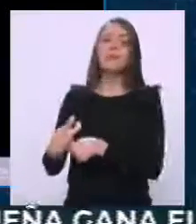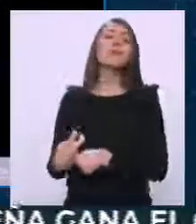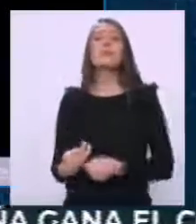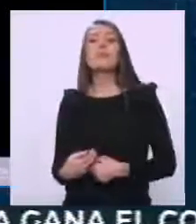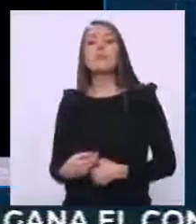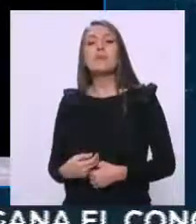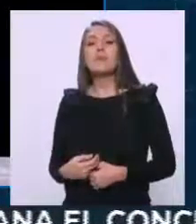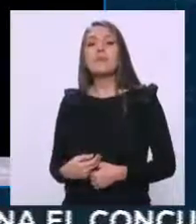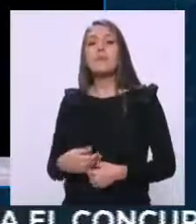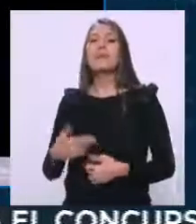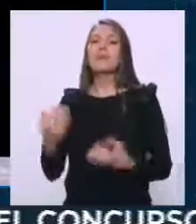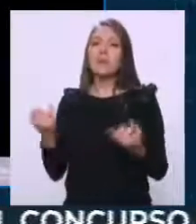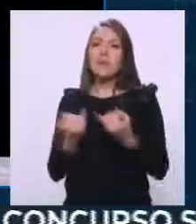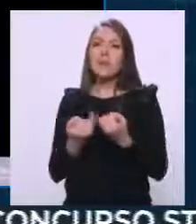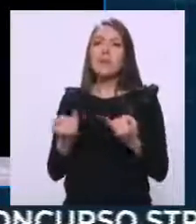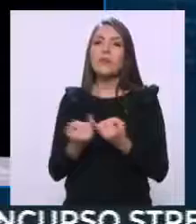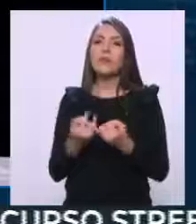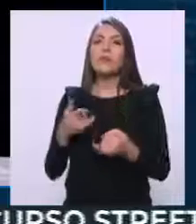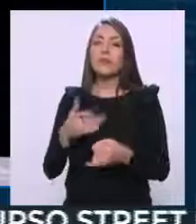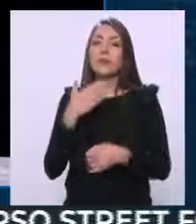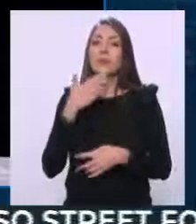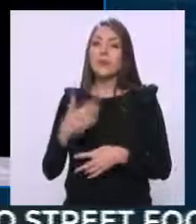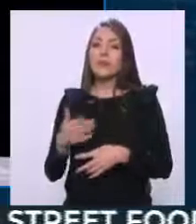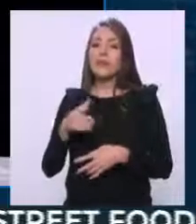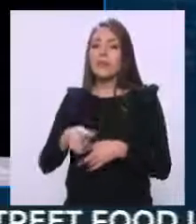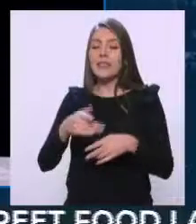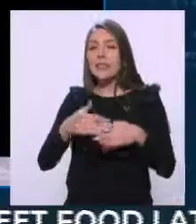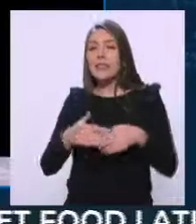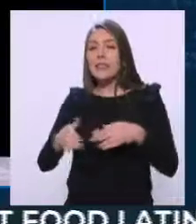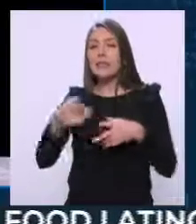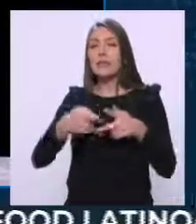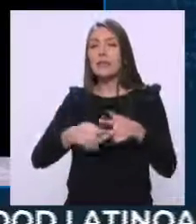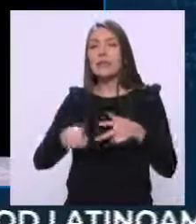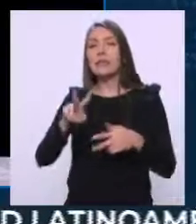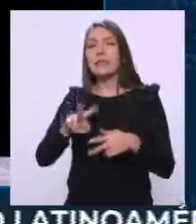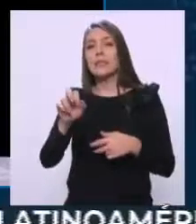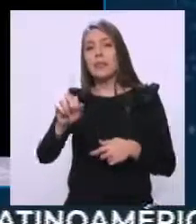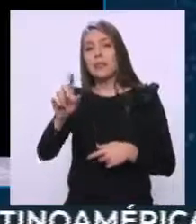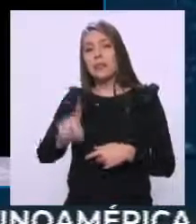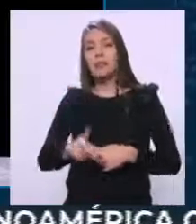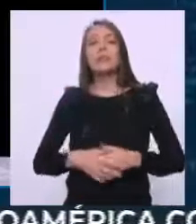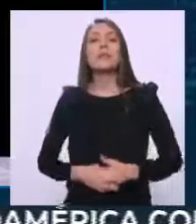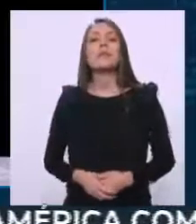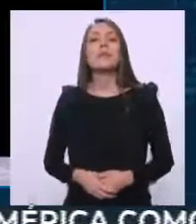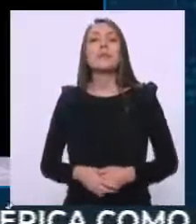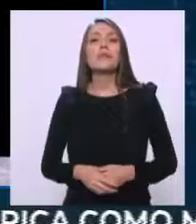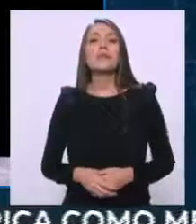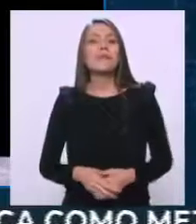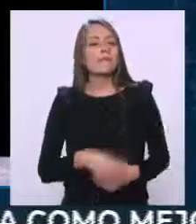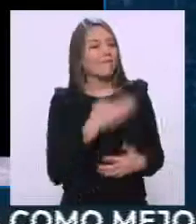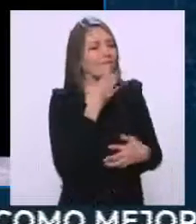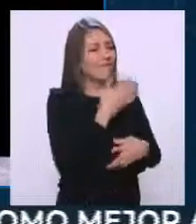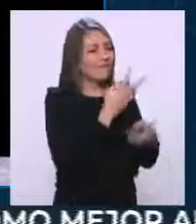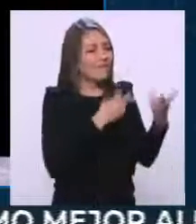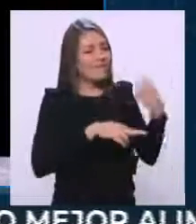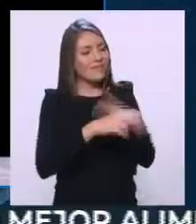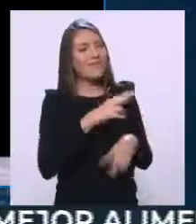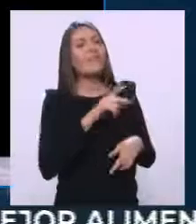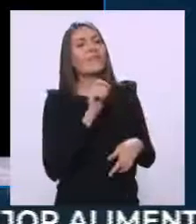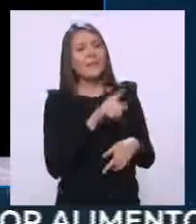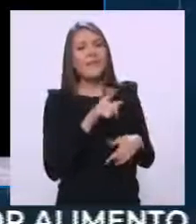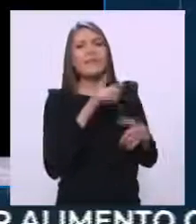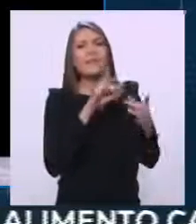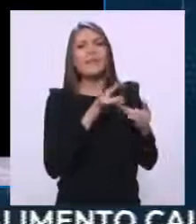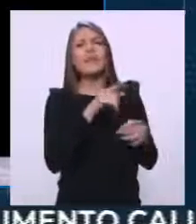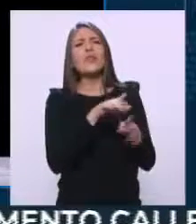y buen inicio de fin de semana, por cierto. Igualmente, Javier, pues bienvenido. Pues ya estábamos hablando, pues ¿cómo viste la